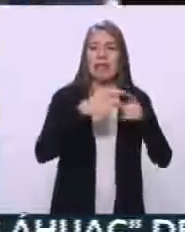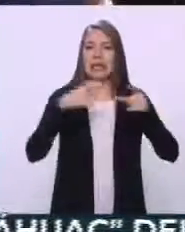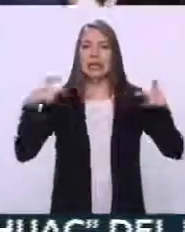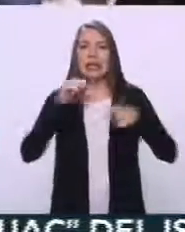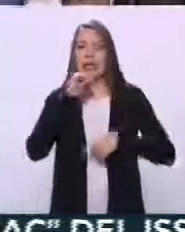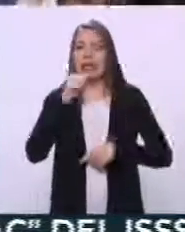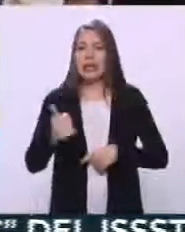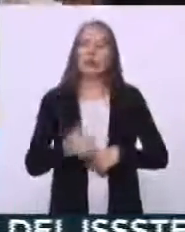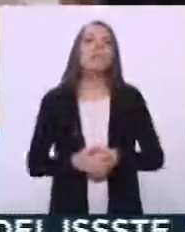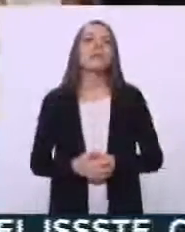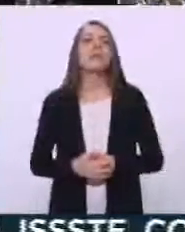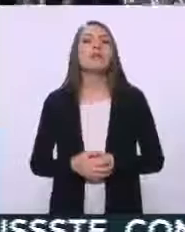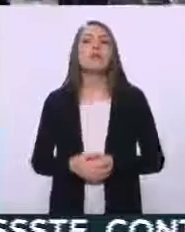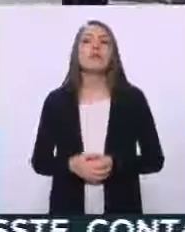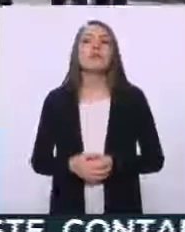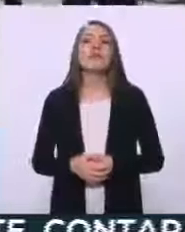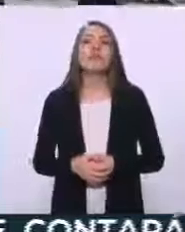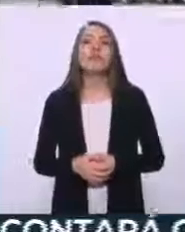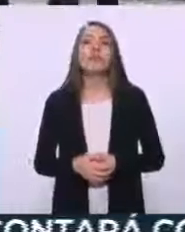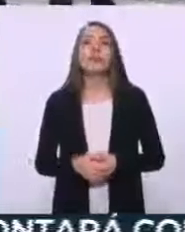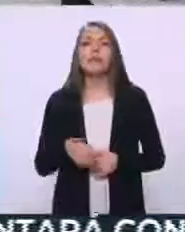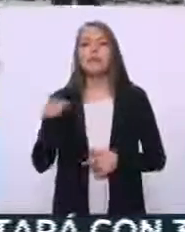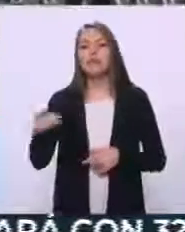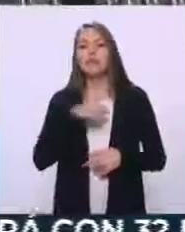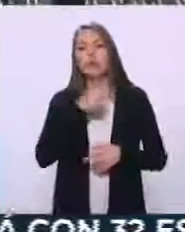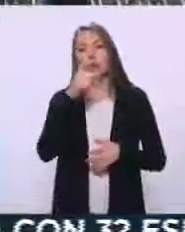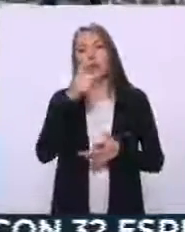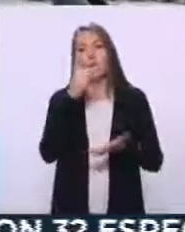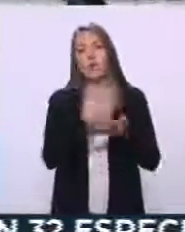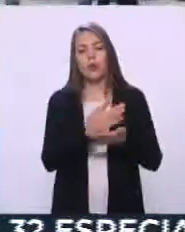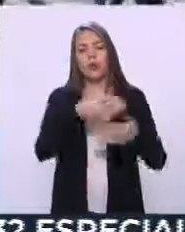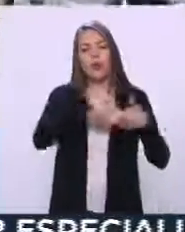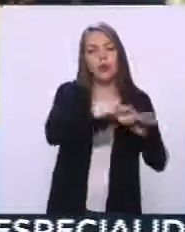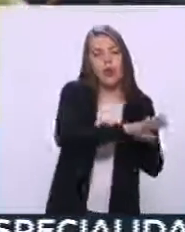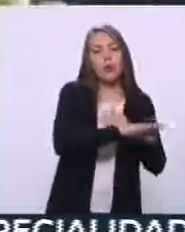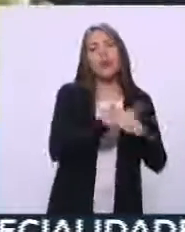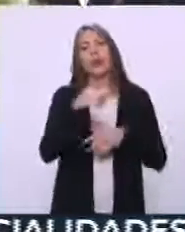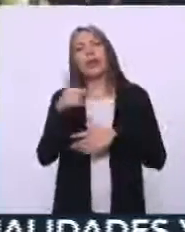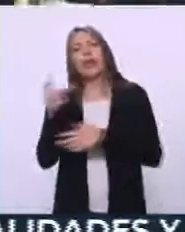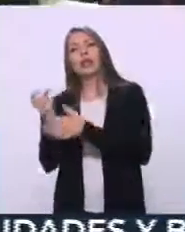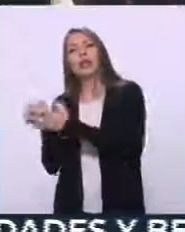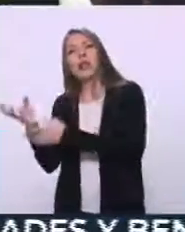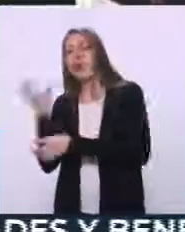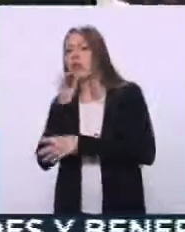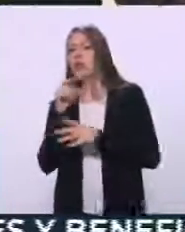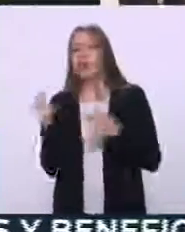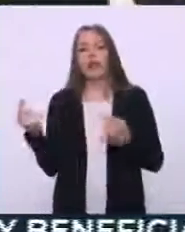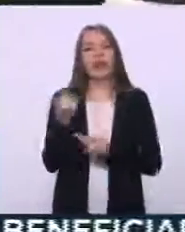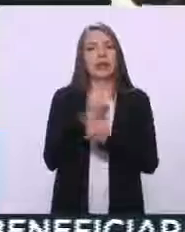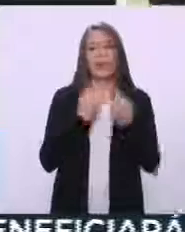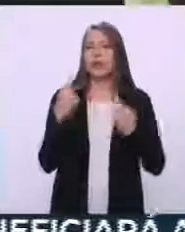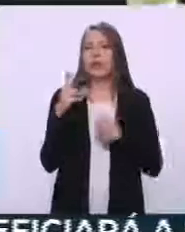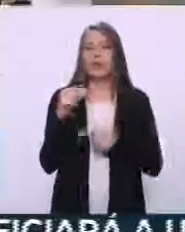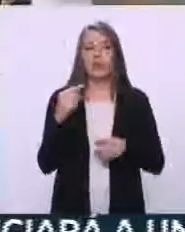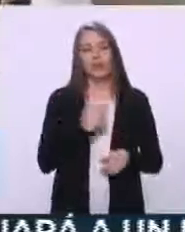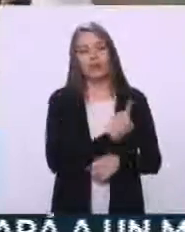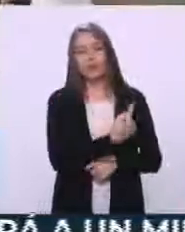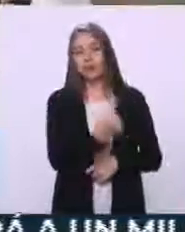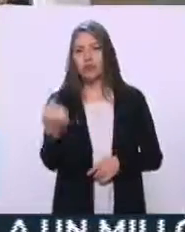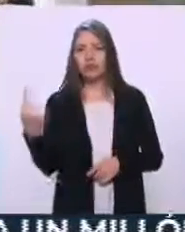del recorrido para tener una sola entrada, una sola salida, que las personas no se crucen al interior, y por supuesto fomentar el